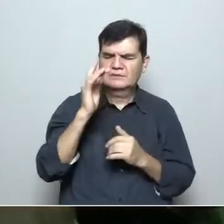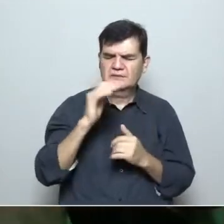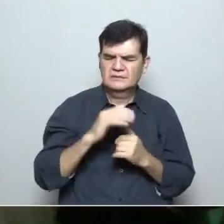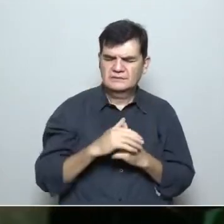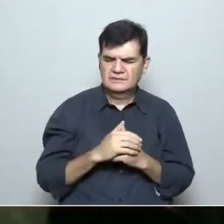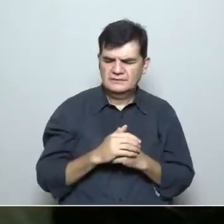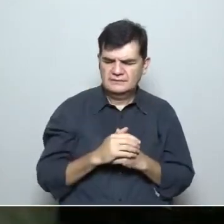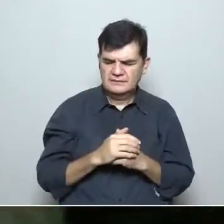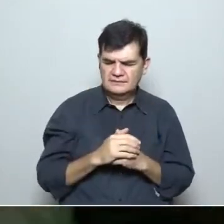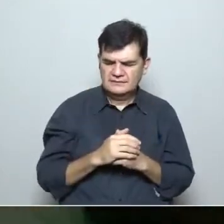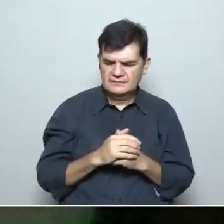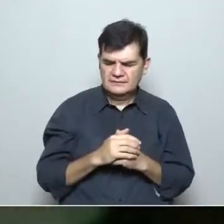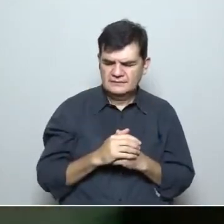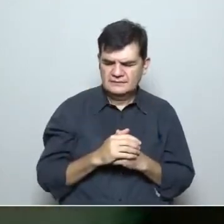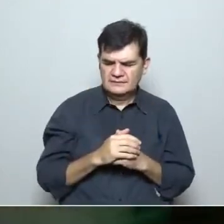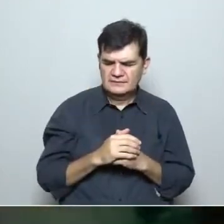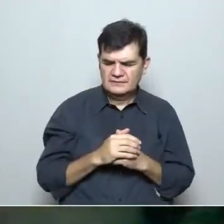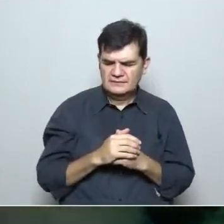Jesús,